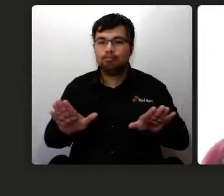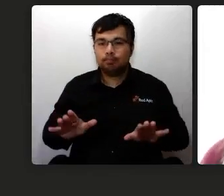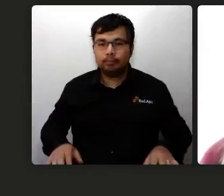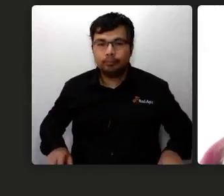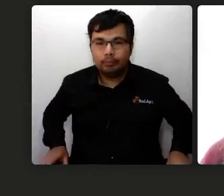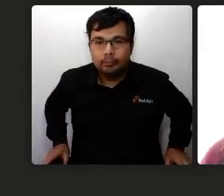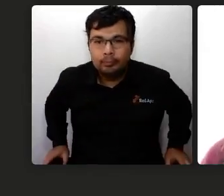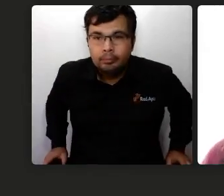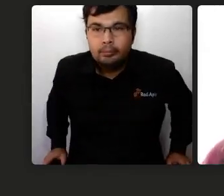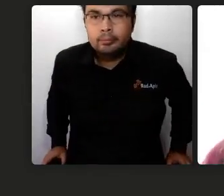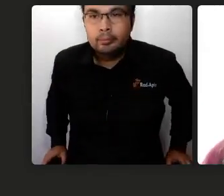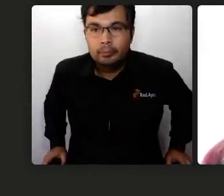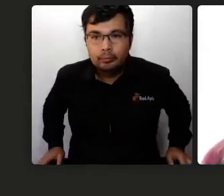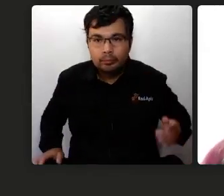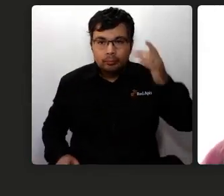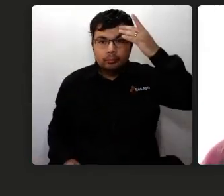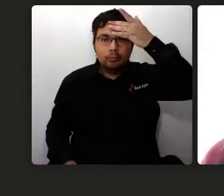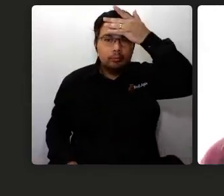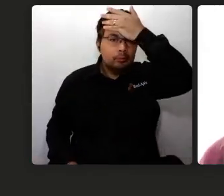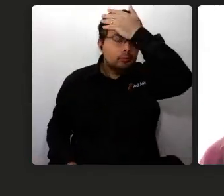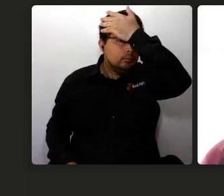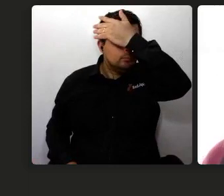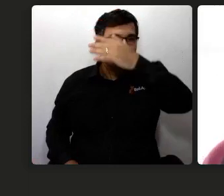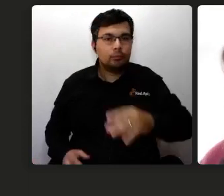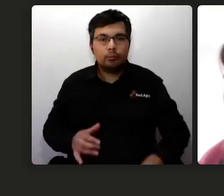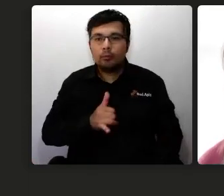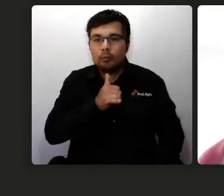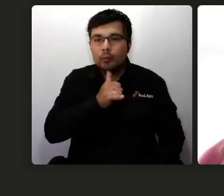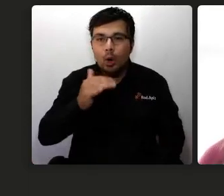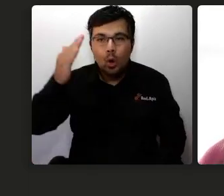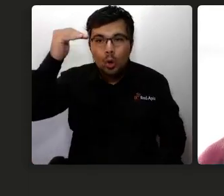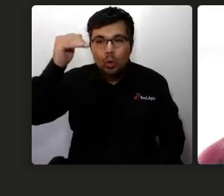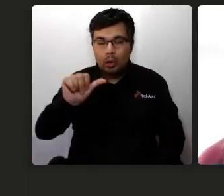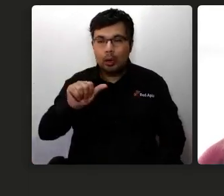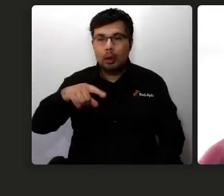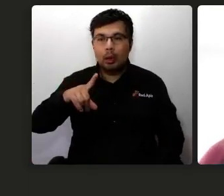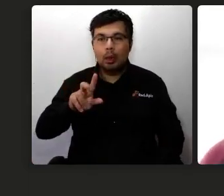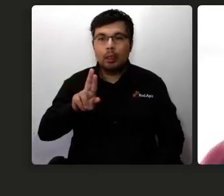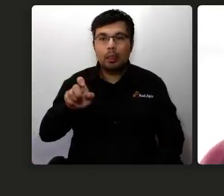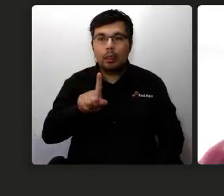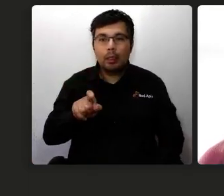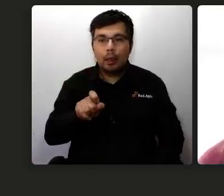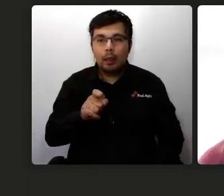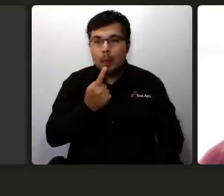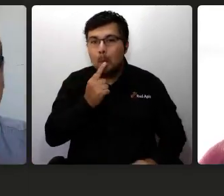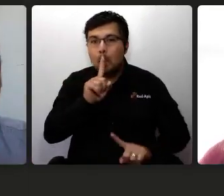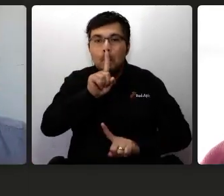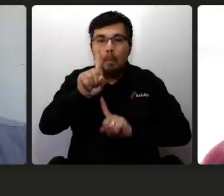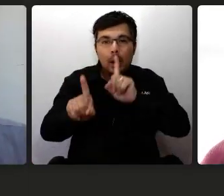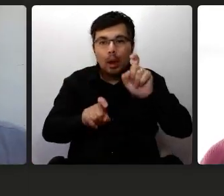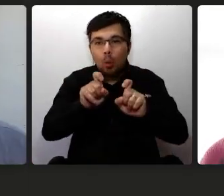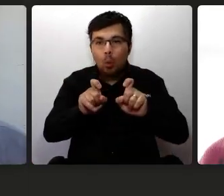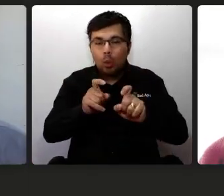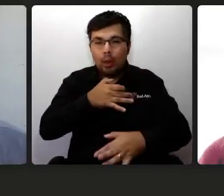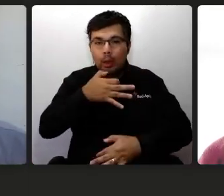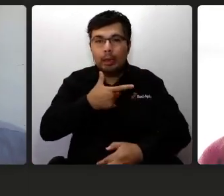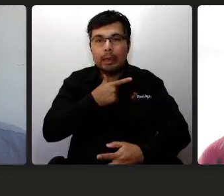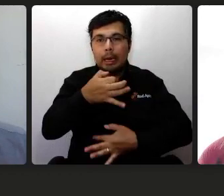no sé si ya Andrés tiene preguntas elaboradas ya que me quieras transmitir, pero